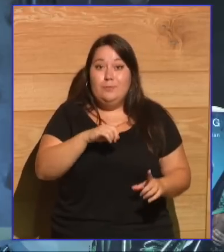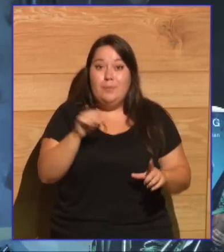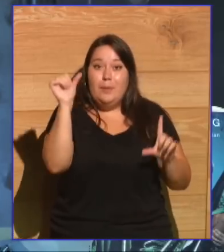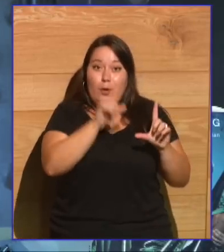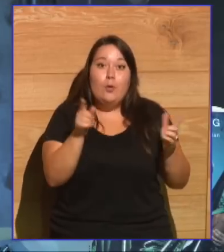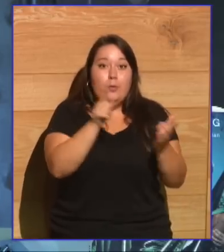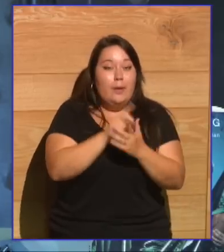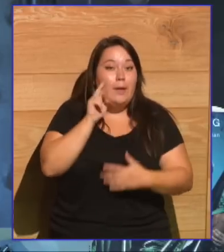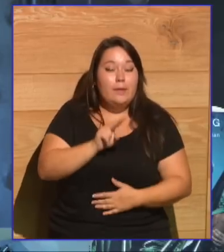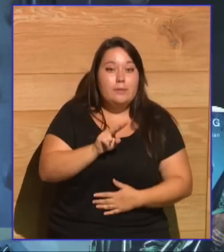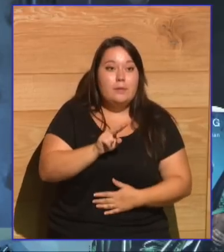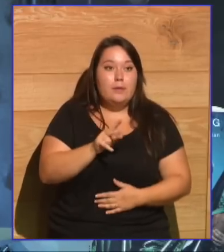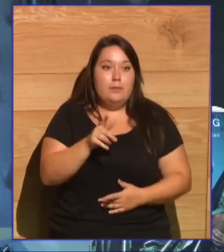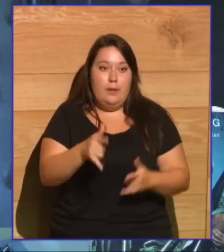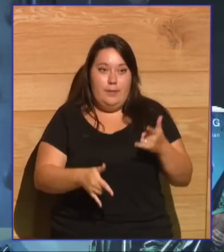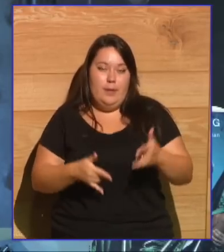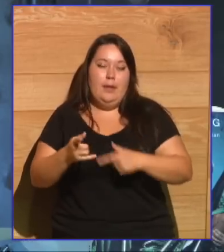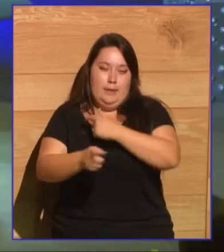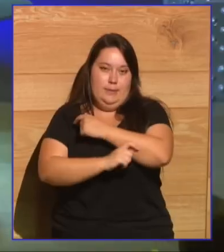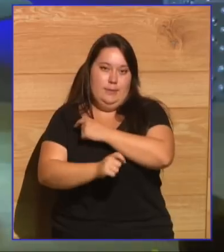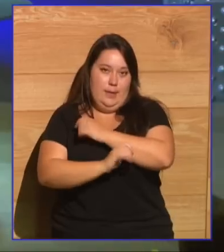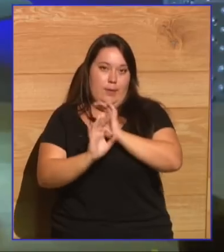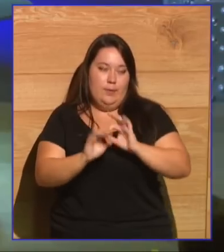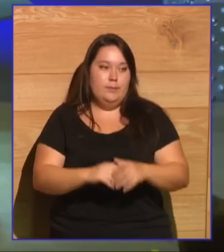clave están las bicicletas tienen un código que